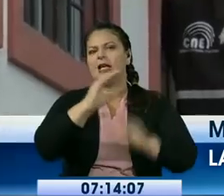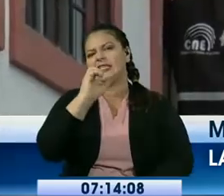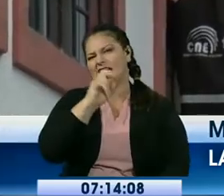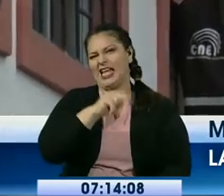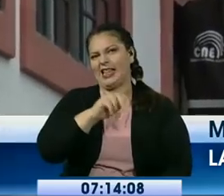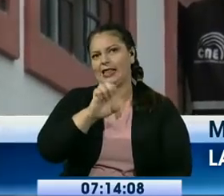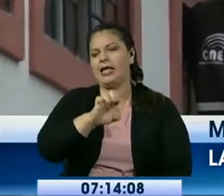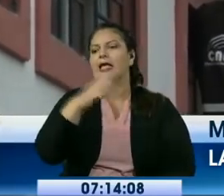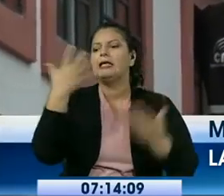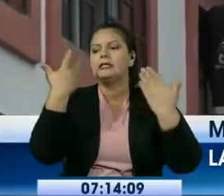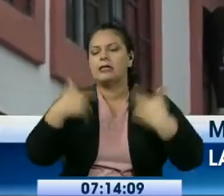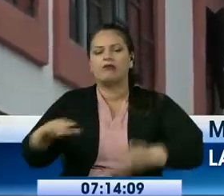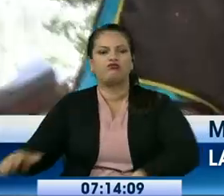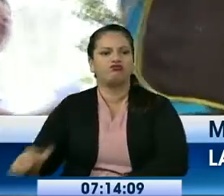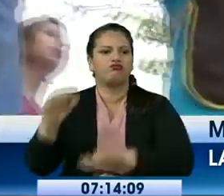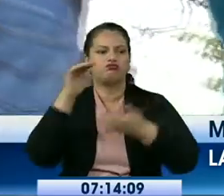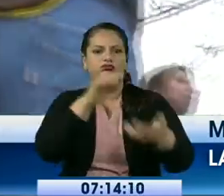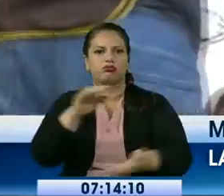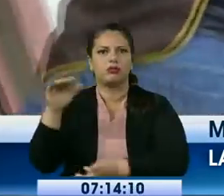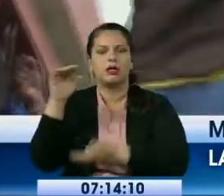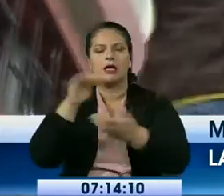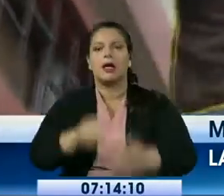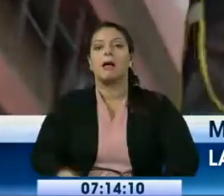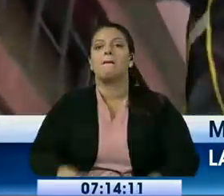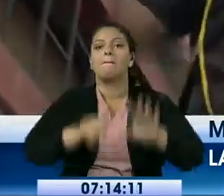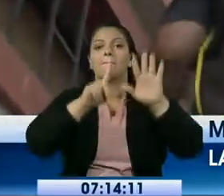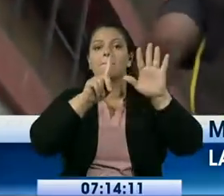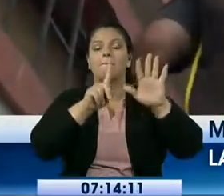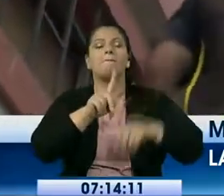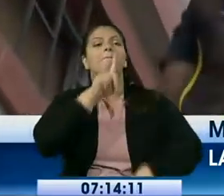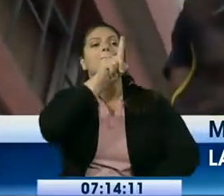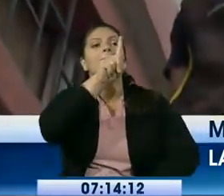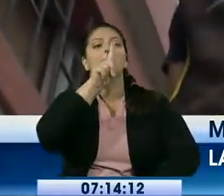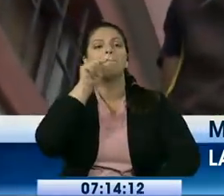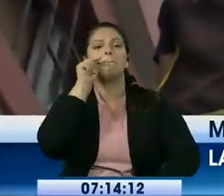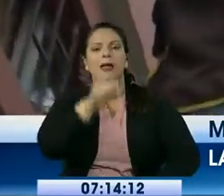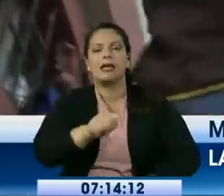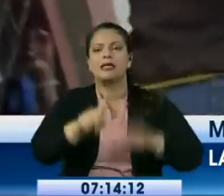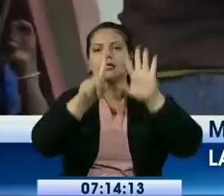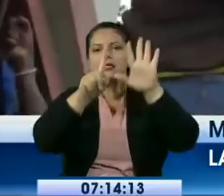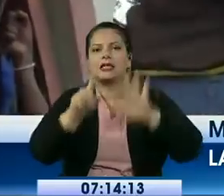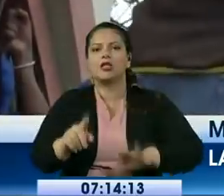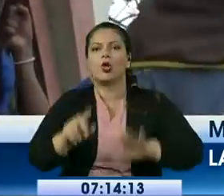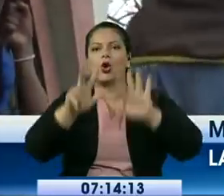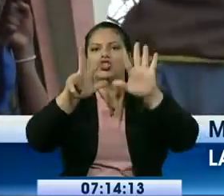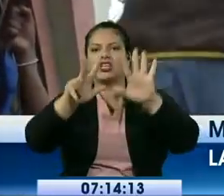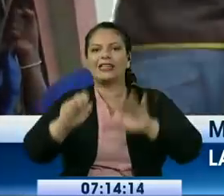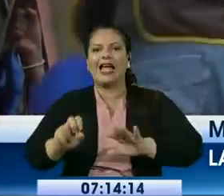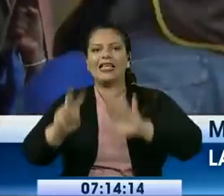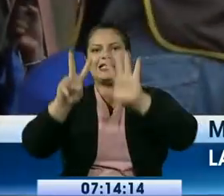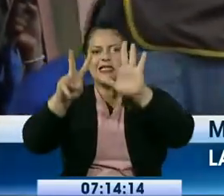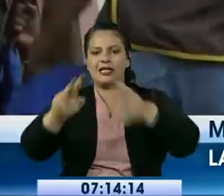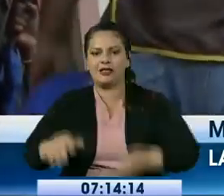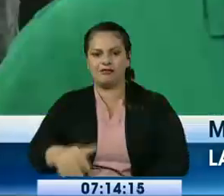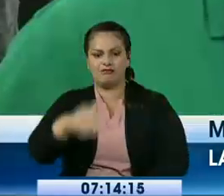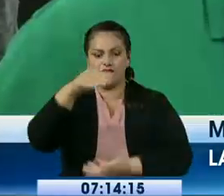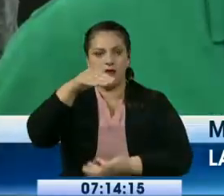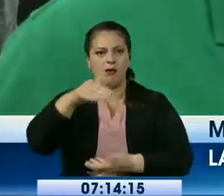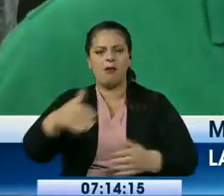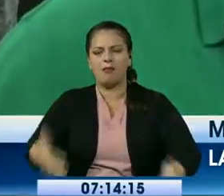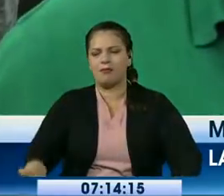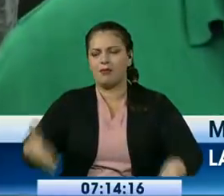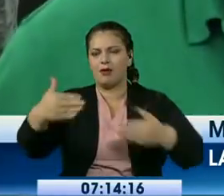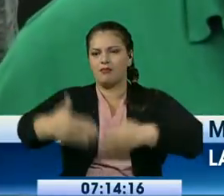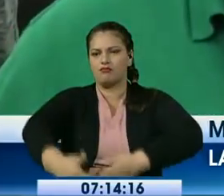Son 1.687 paquetes electorales e igual número de urnas y también 5.220 biombos.